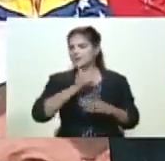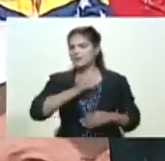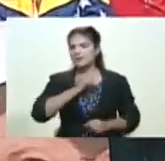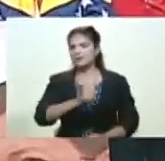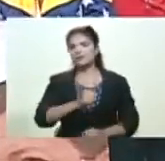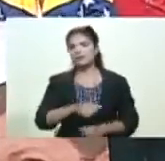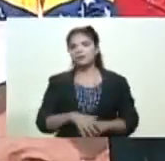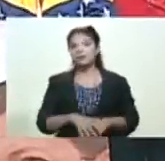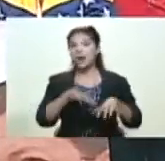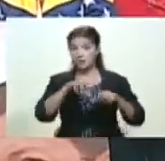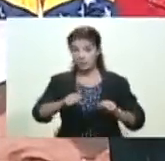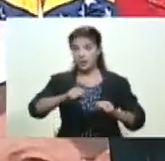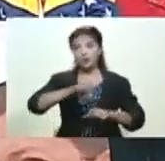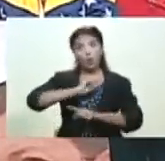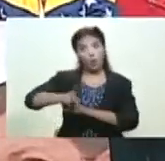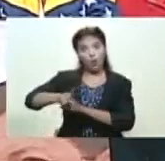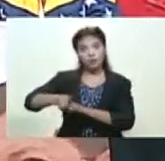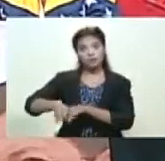El imperio dio la orden